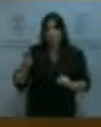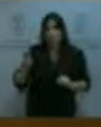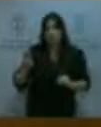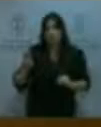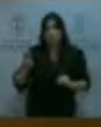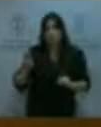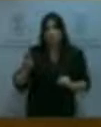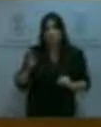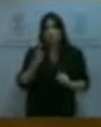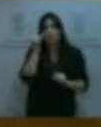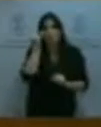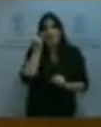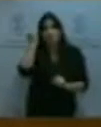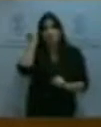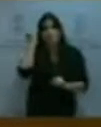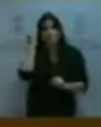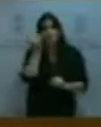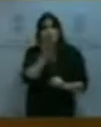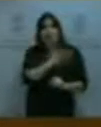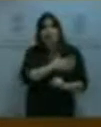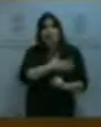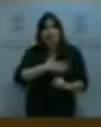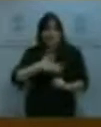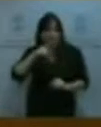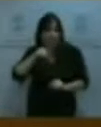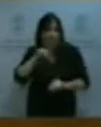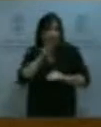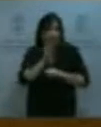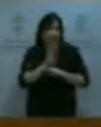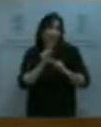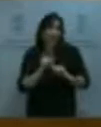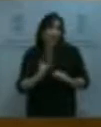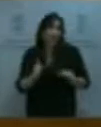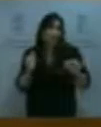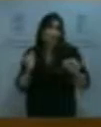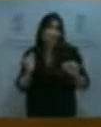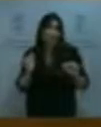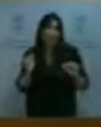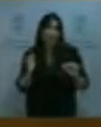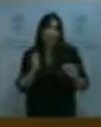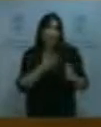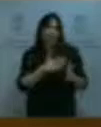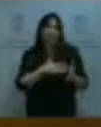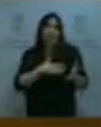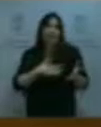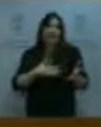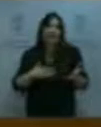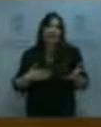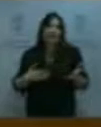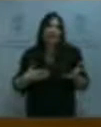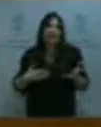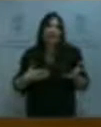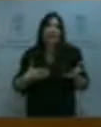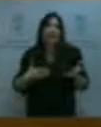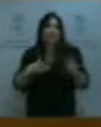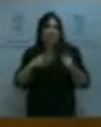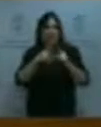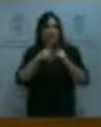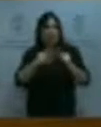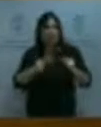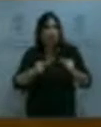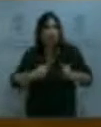este Parlamento una caja de resonancia asturiana respecto a una